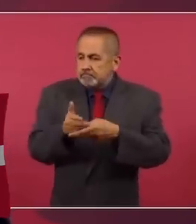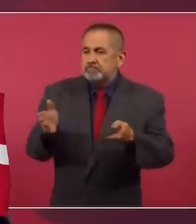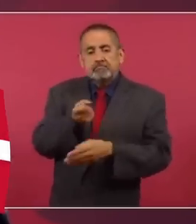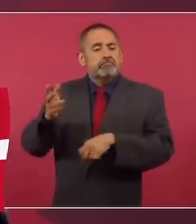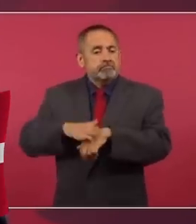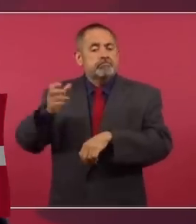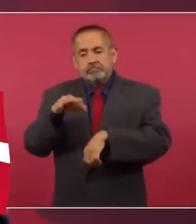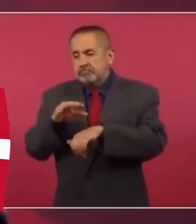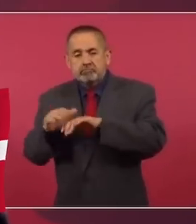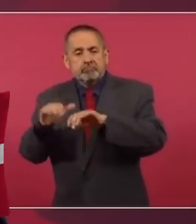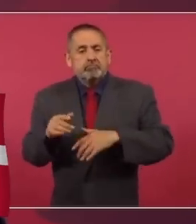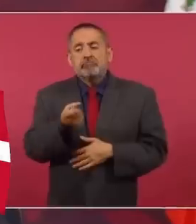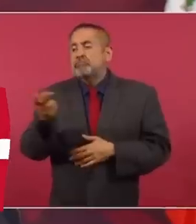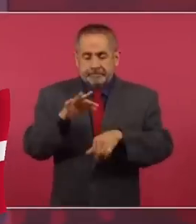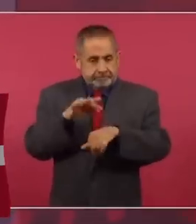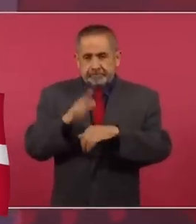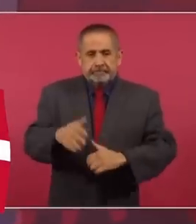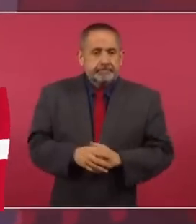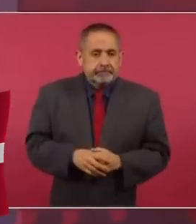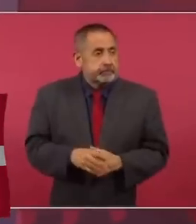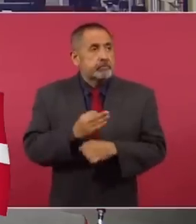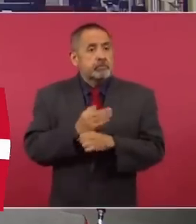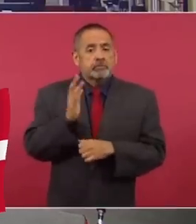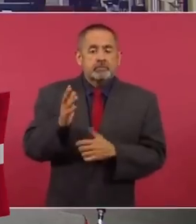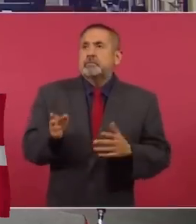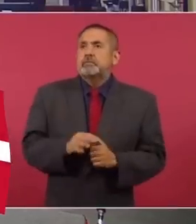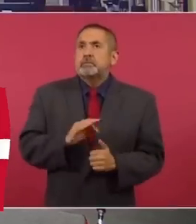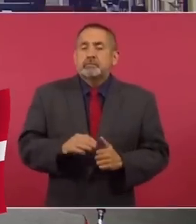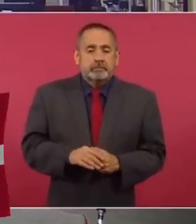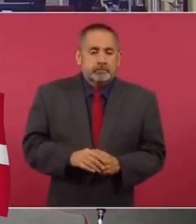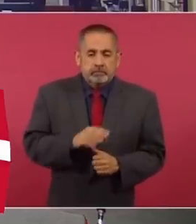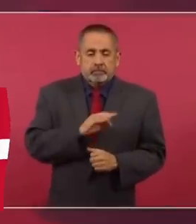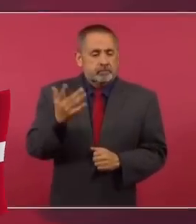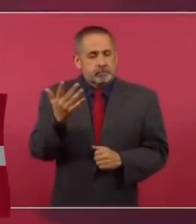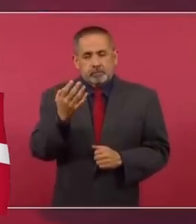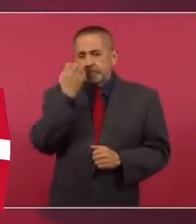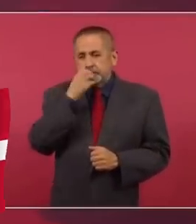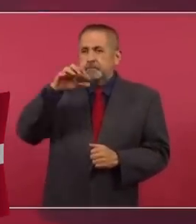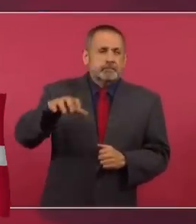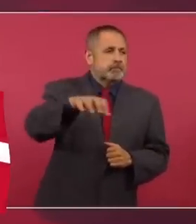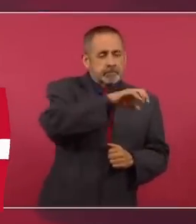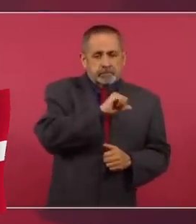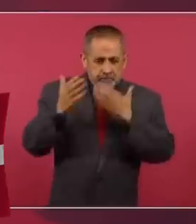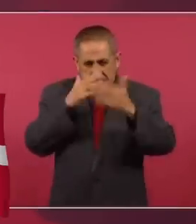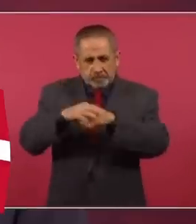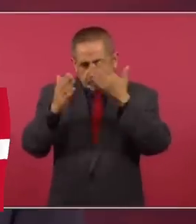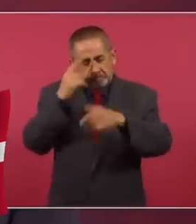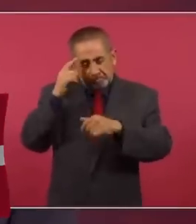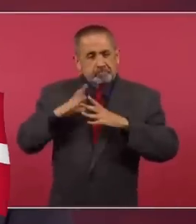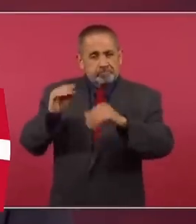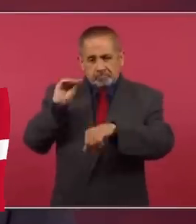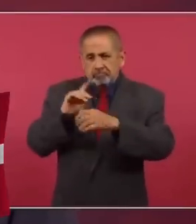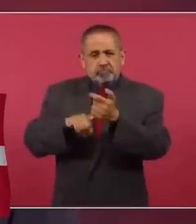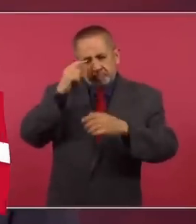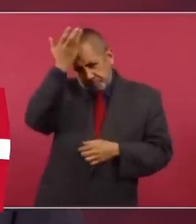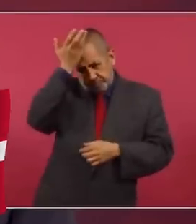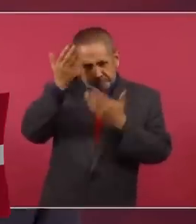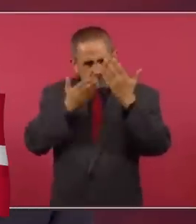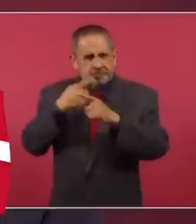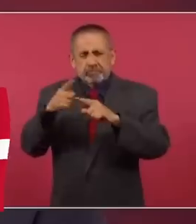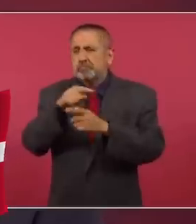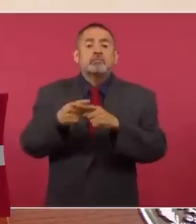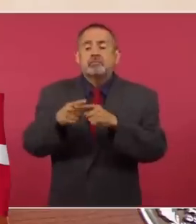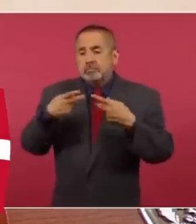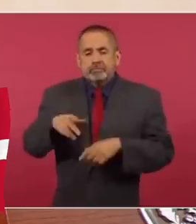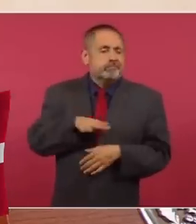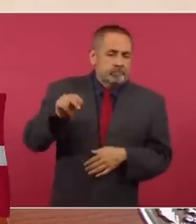para que se pueda estudiar medicina. Ya son alrededor de 50 escuelas de medicina que hemos creado y de enfermería en distintas partes